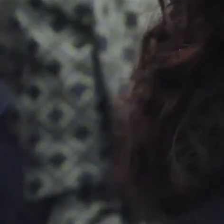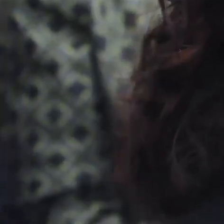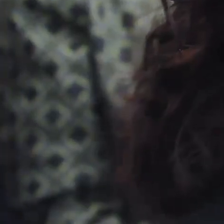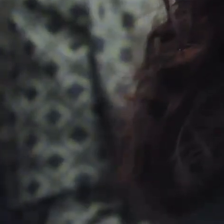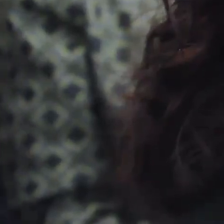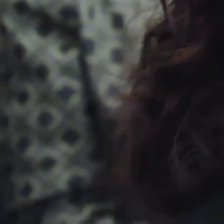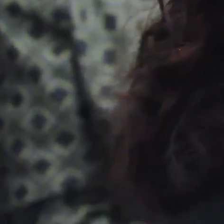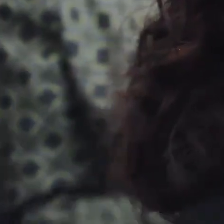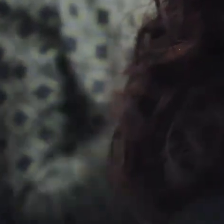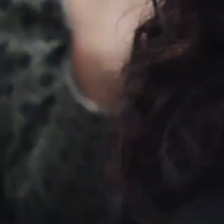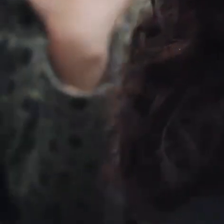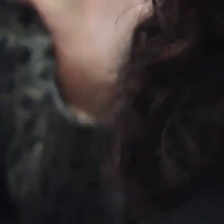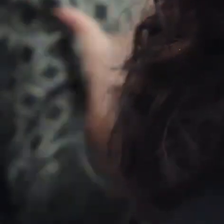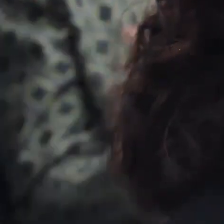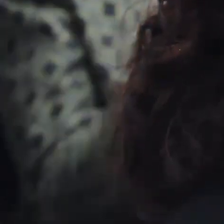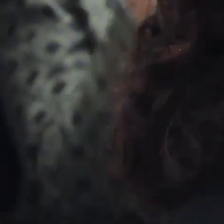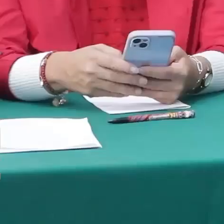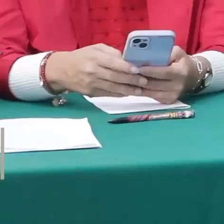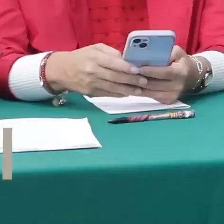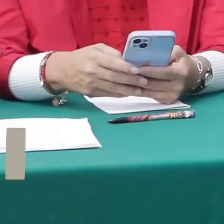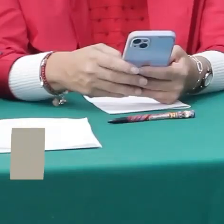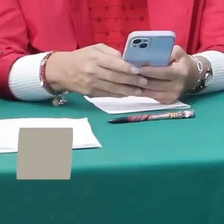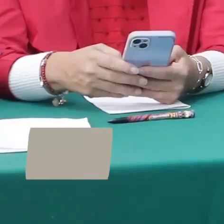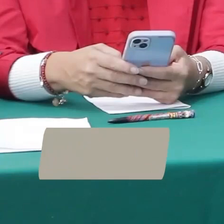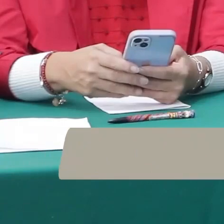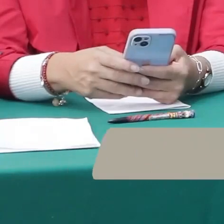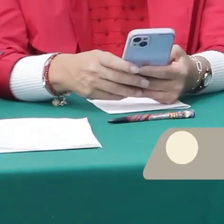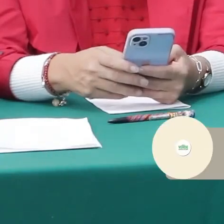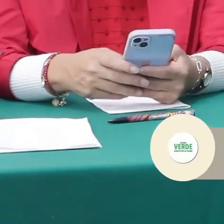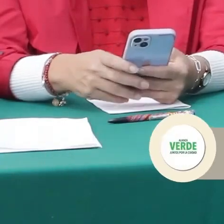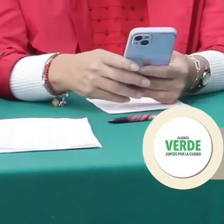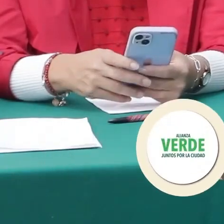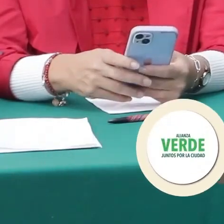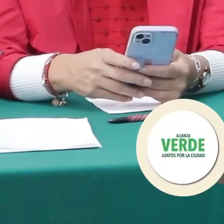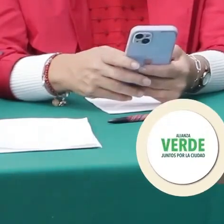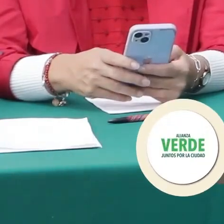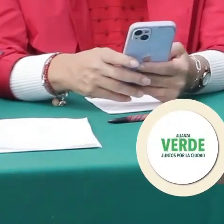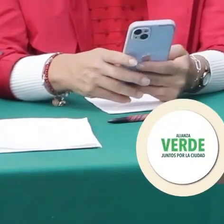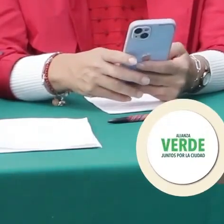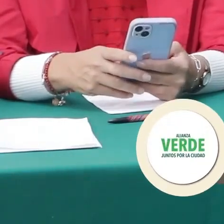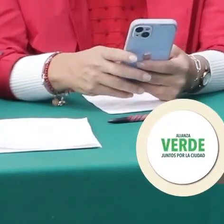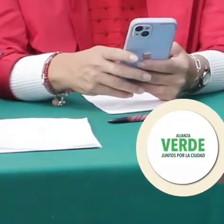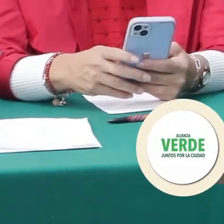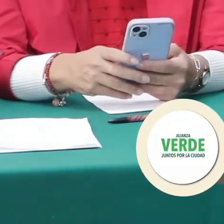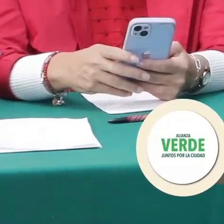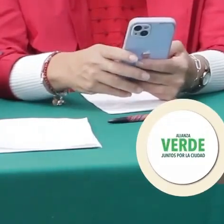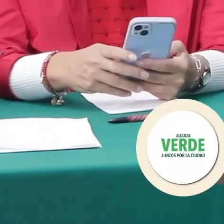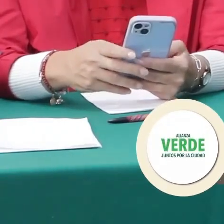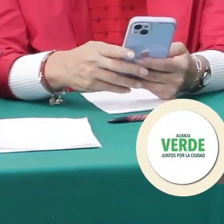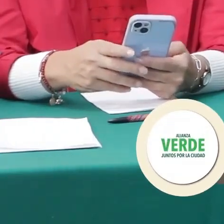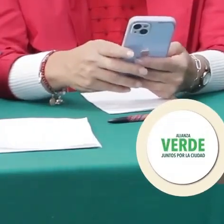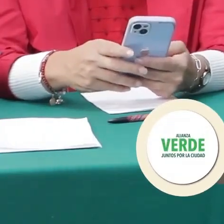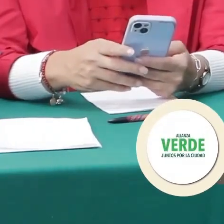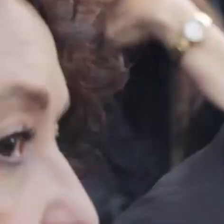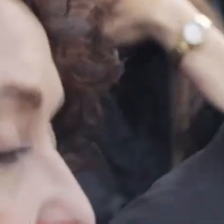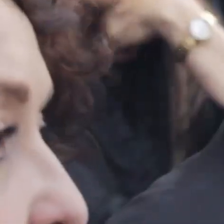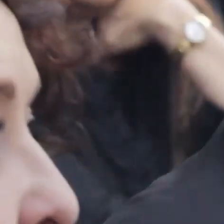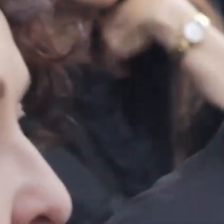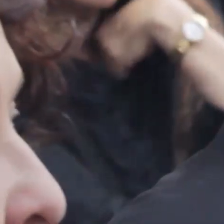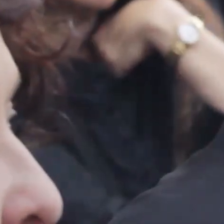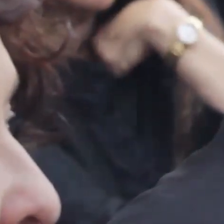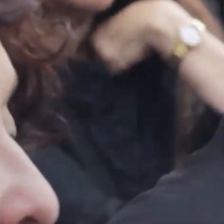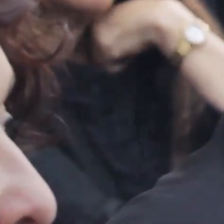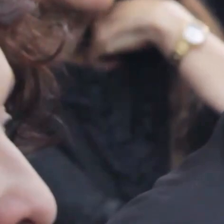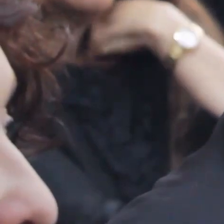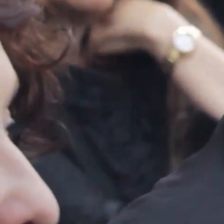justicia tiene una cercanía para con la sociedad y es la que puede dar una certeza y armonía para la vida. A